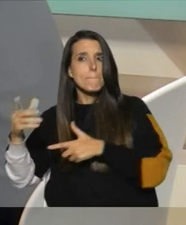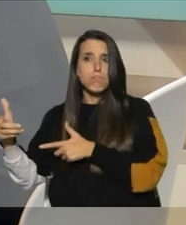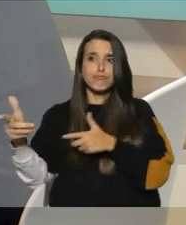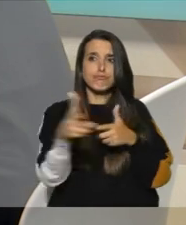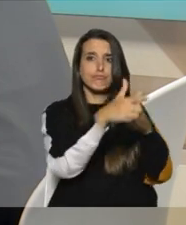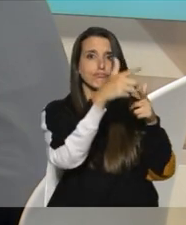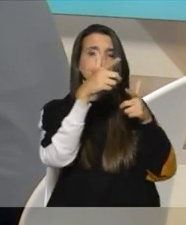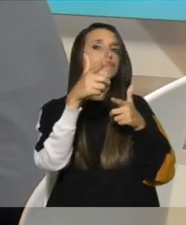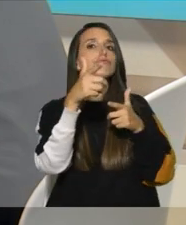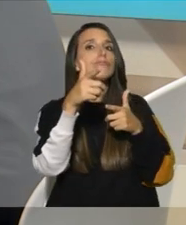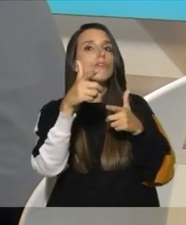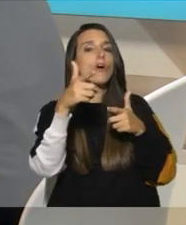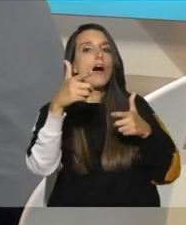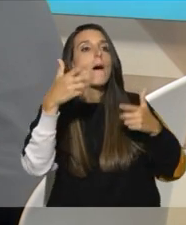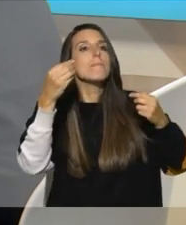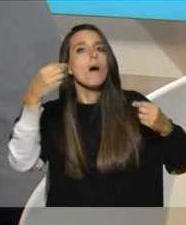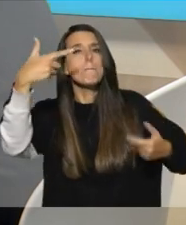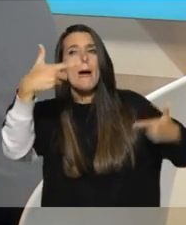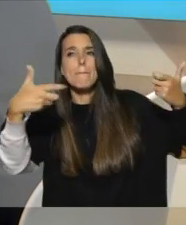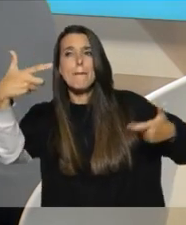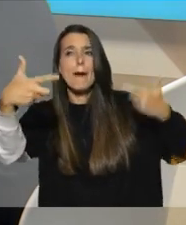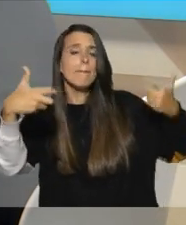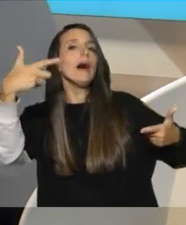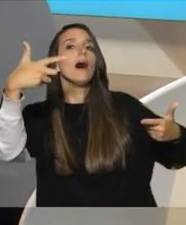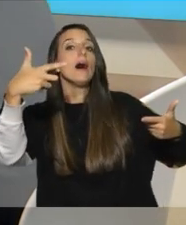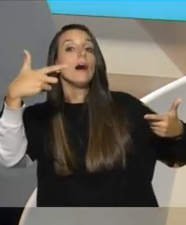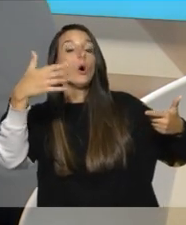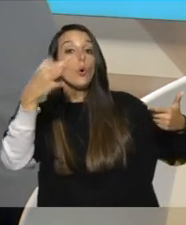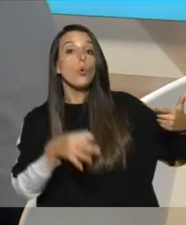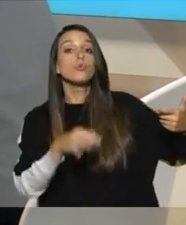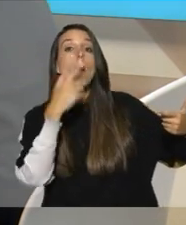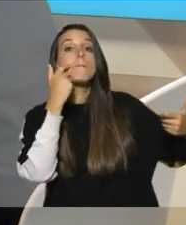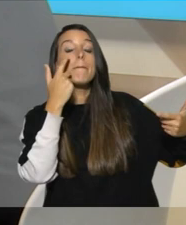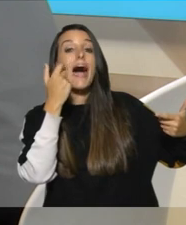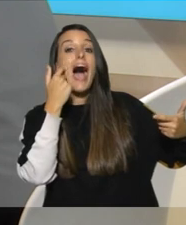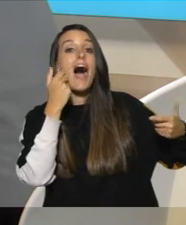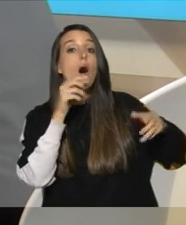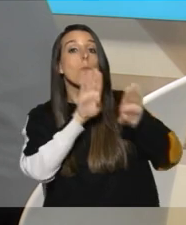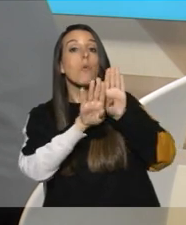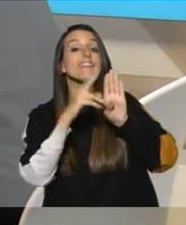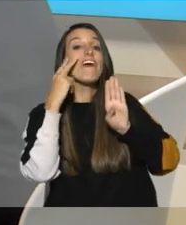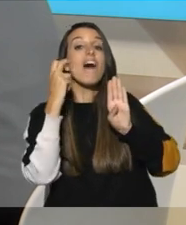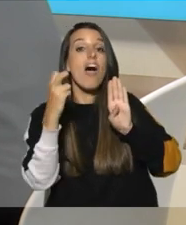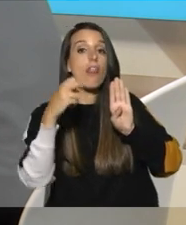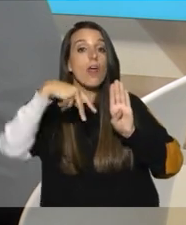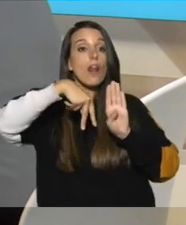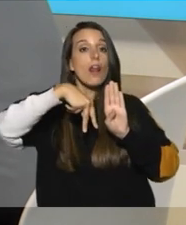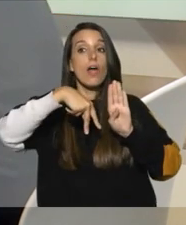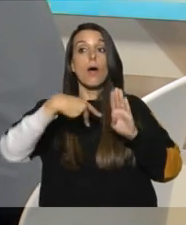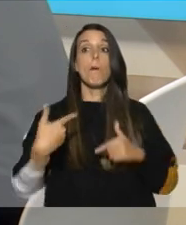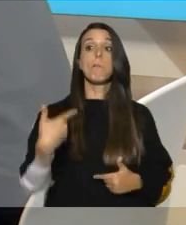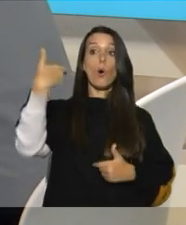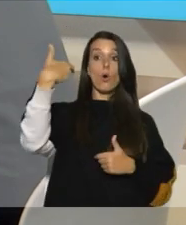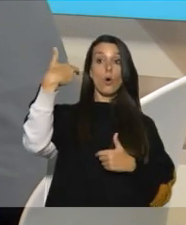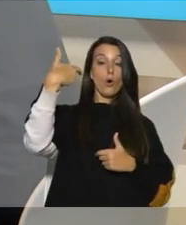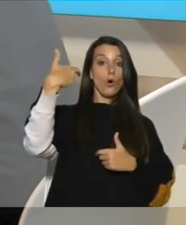Tupamaros, y en un intercambio de disparos que ocurrió allí, él, que creo que salió a la puerta del bar, recibe una bala que termina con su vida.